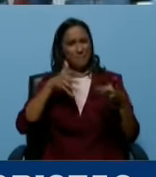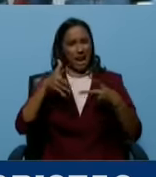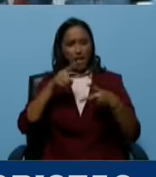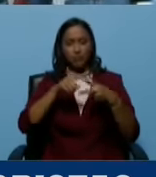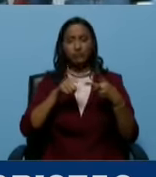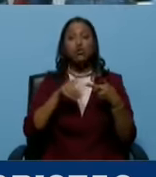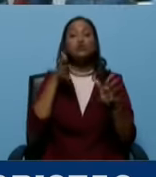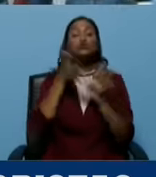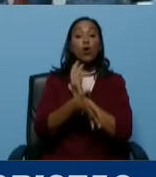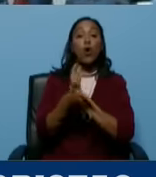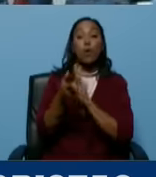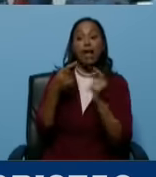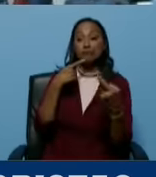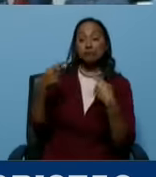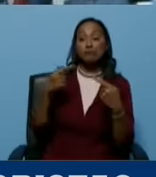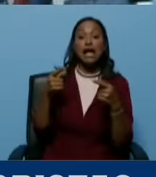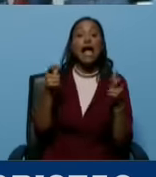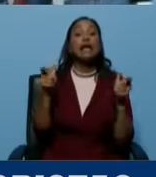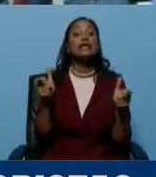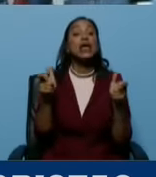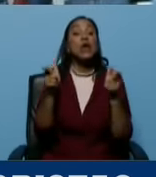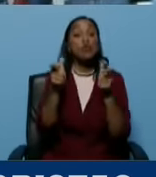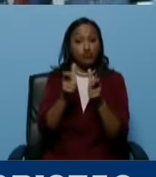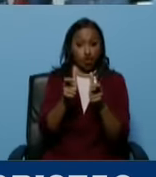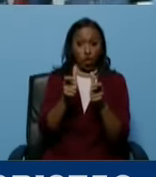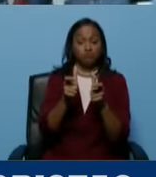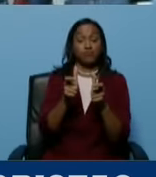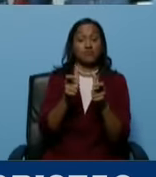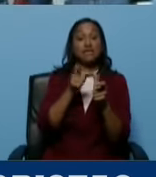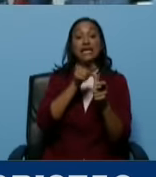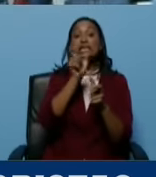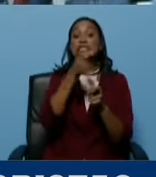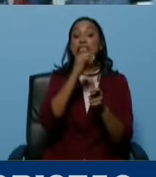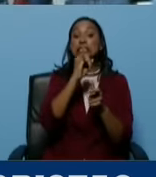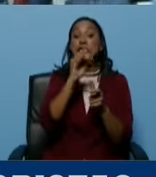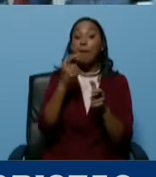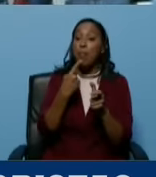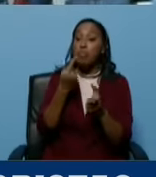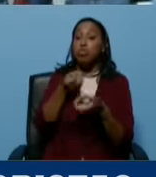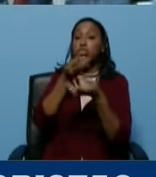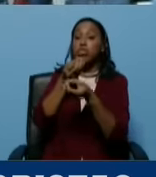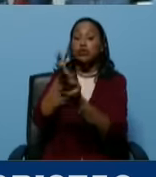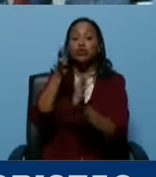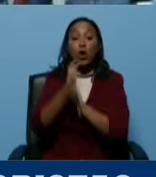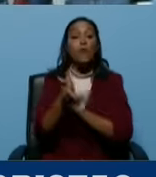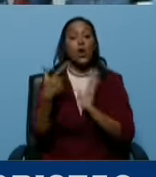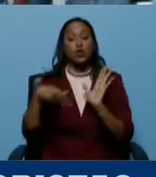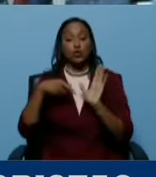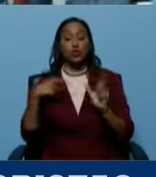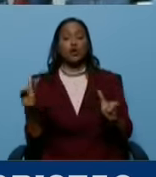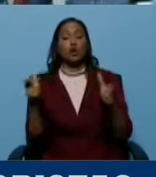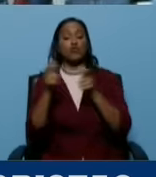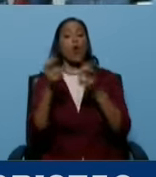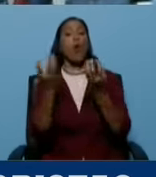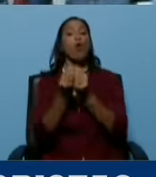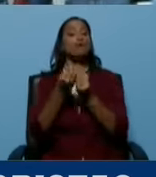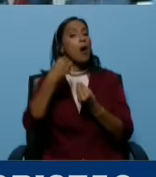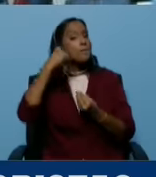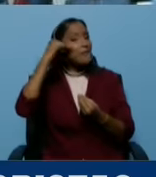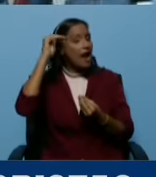reunión que Gilbert Caro mantuvo con el equipo de María Corina Machado, el equipo que le enlazaron